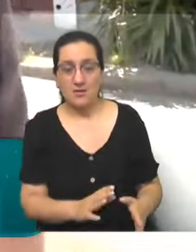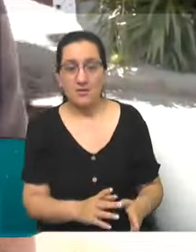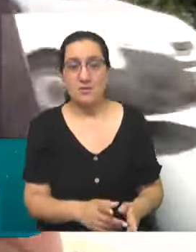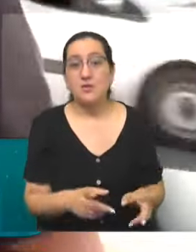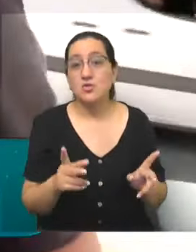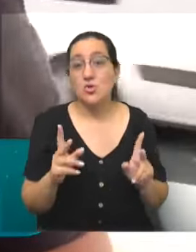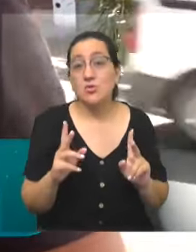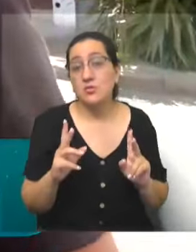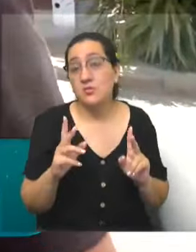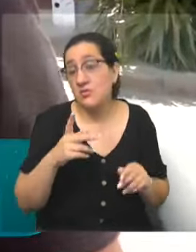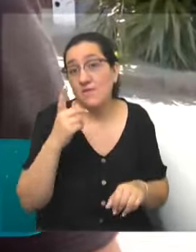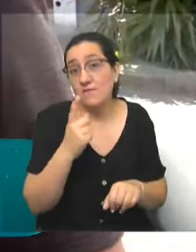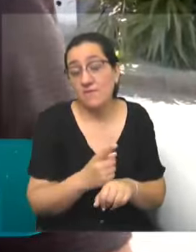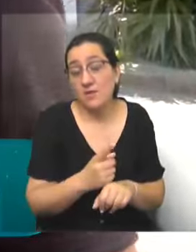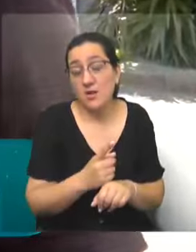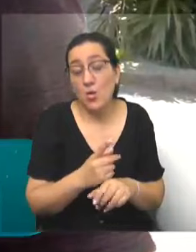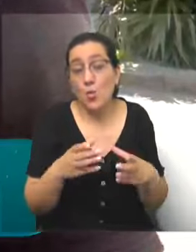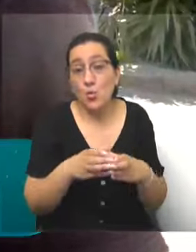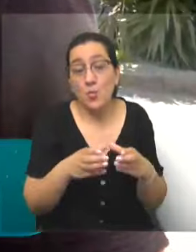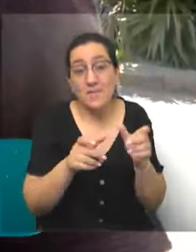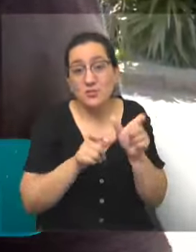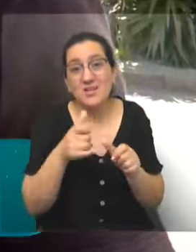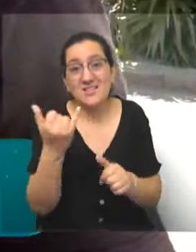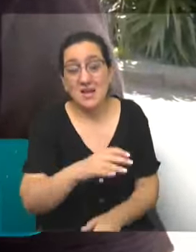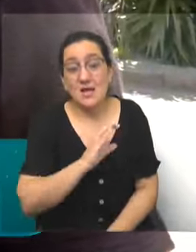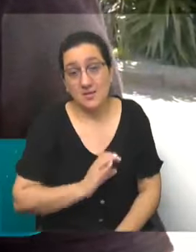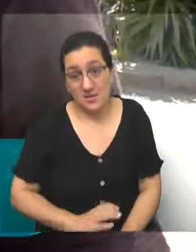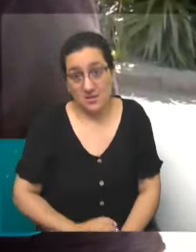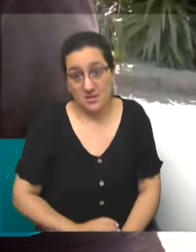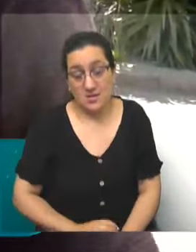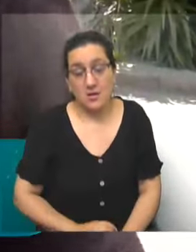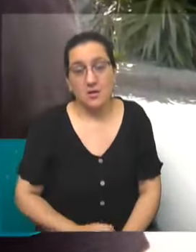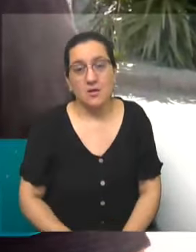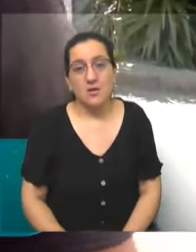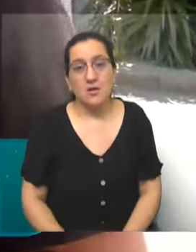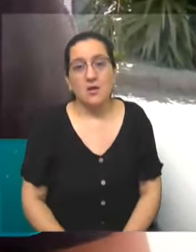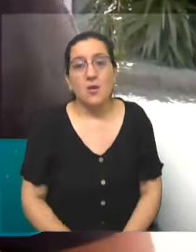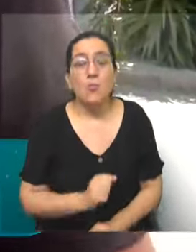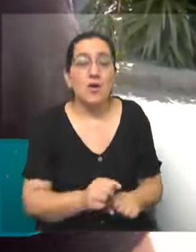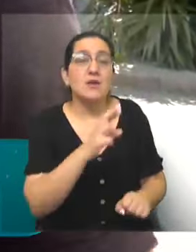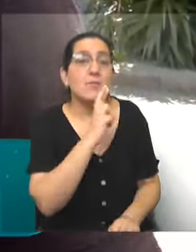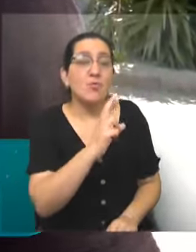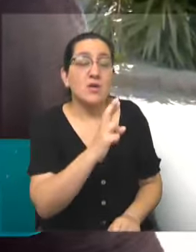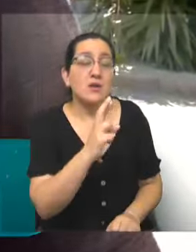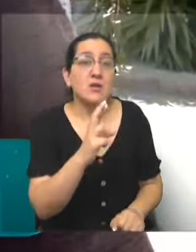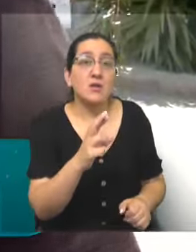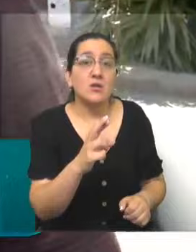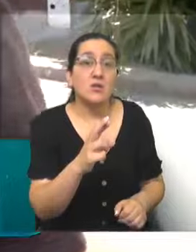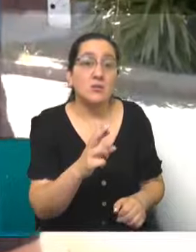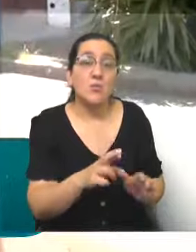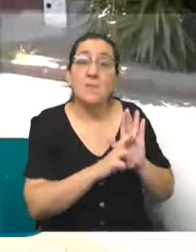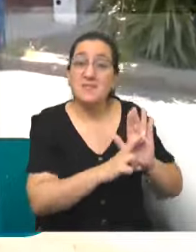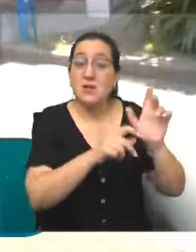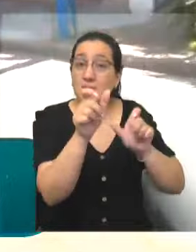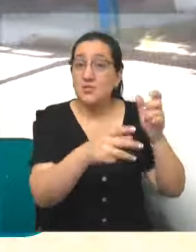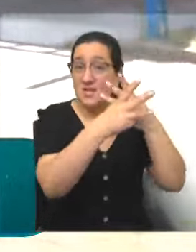delimitan o definen un conjunto de personas que tienen la capacidad, por sus características, de responder al nombre de la población en general.